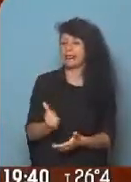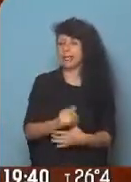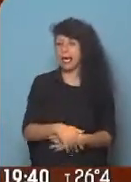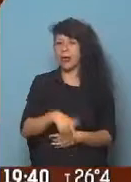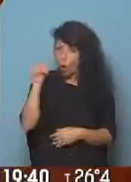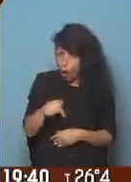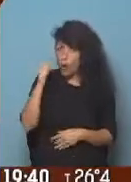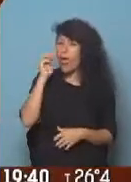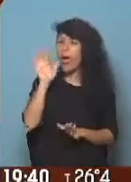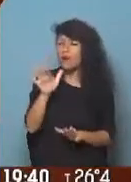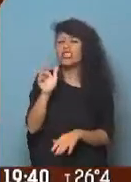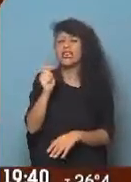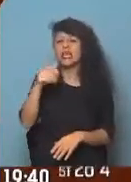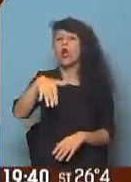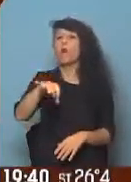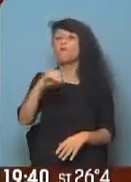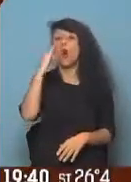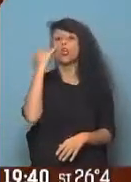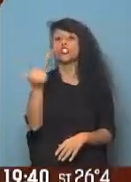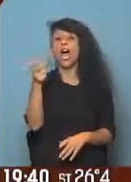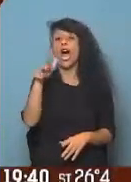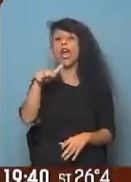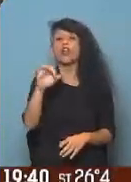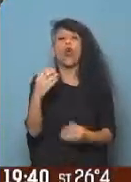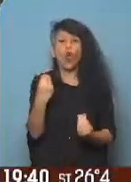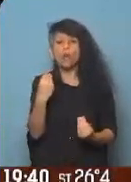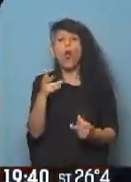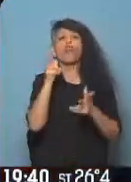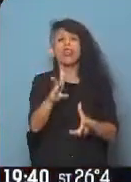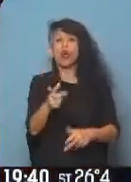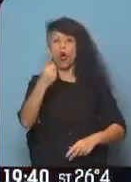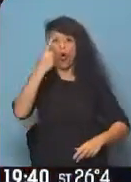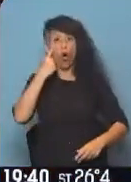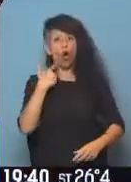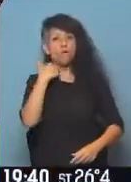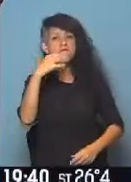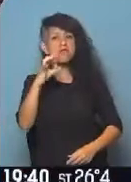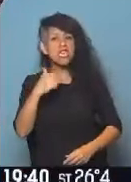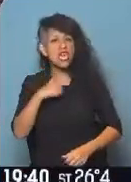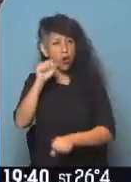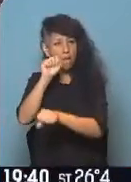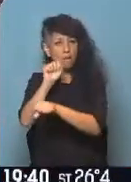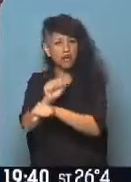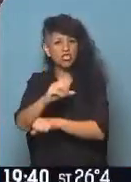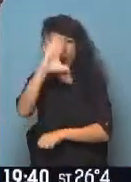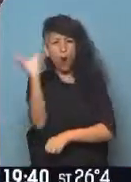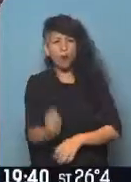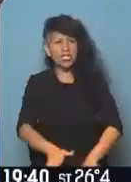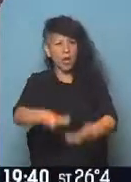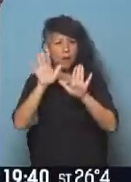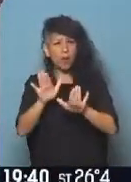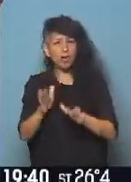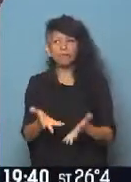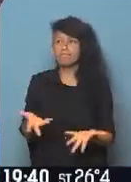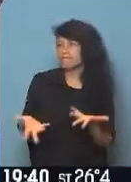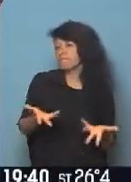diciendo guarda que si tu canal pablo separé el país los argentinos podamos